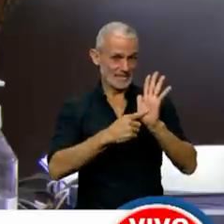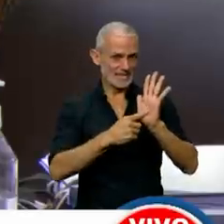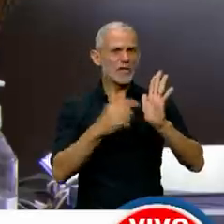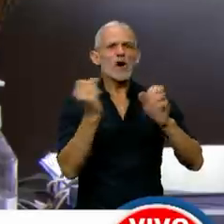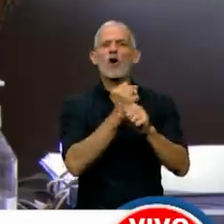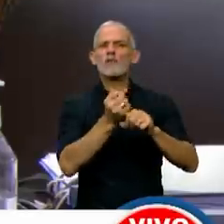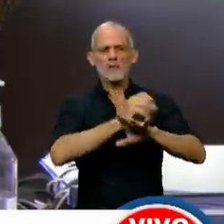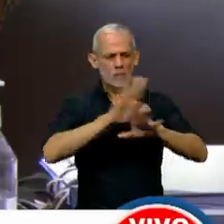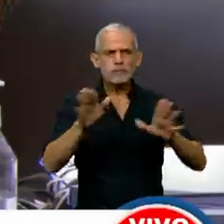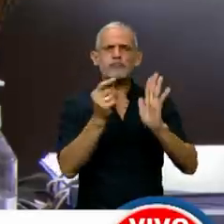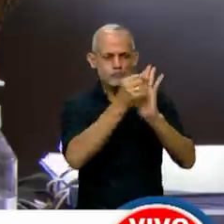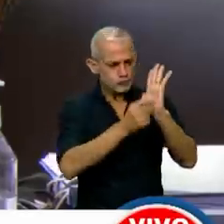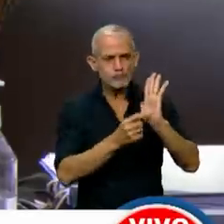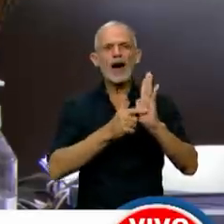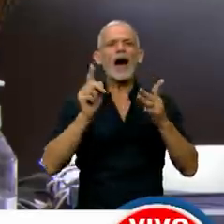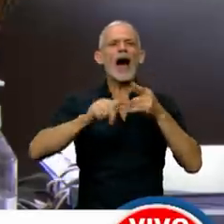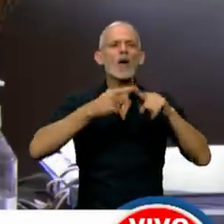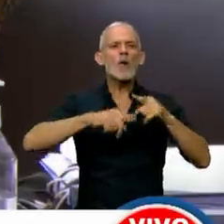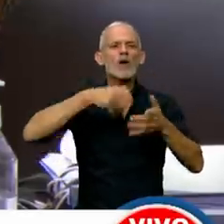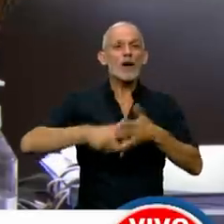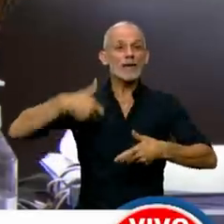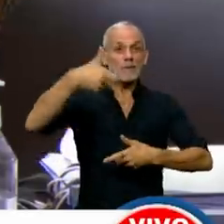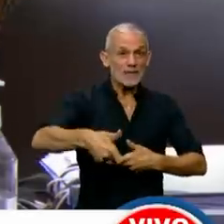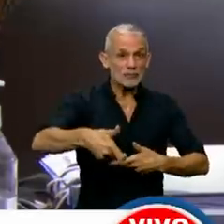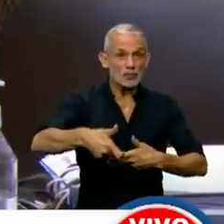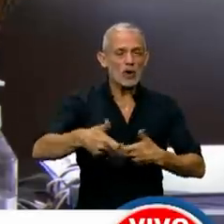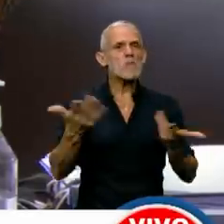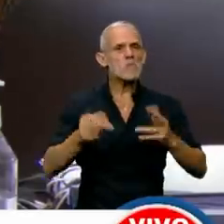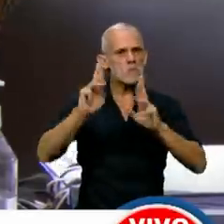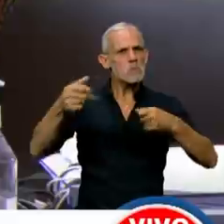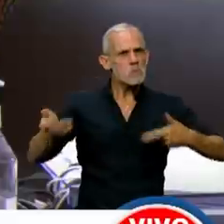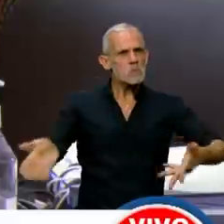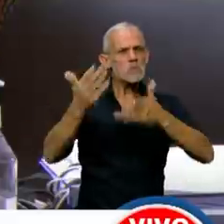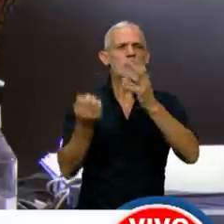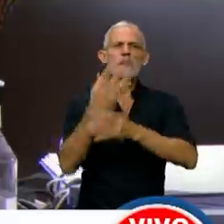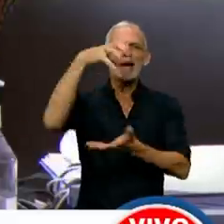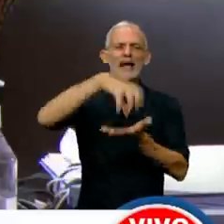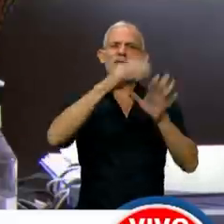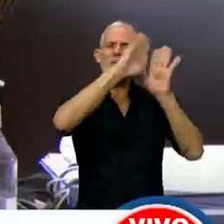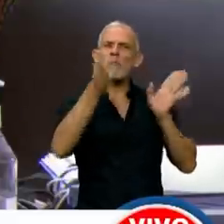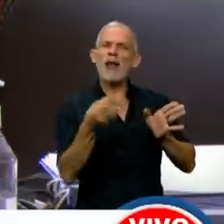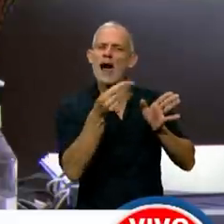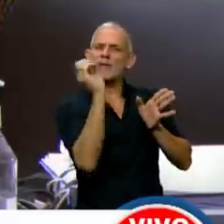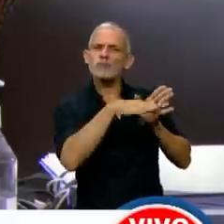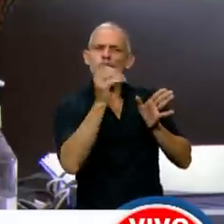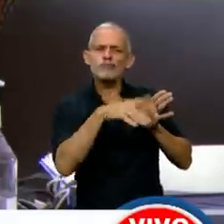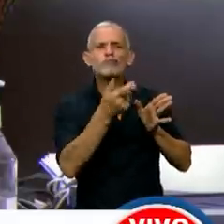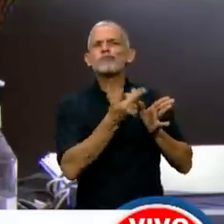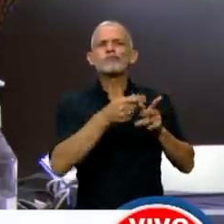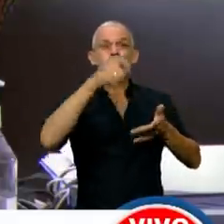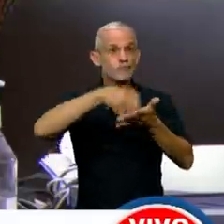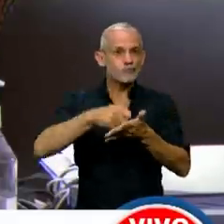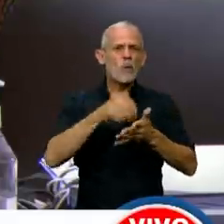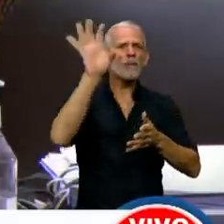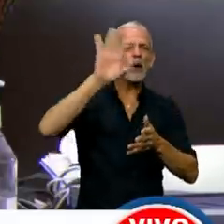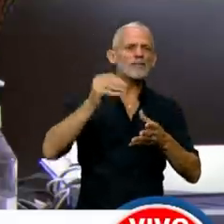ratifica en todos los términos el acuerdo de inversiones que autoriza la creación del fideicomiso austral suscripto entre